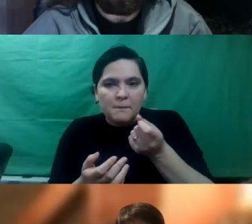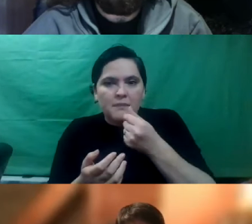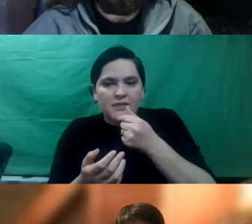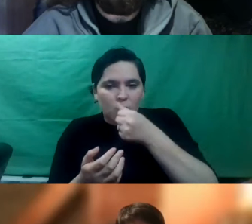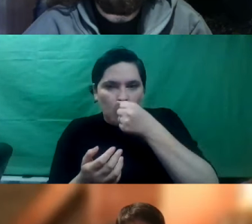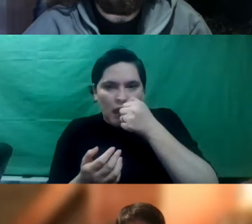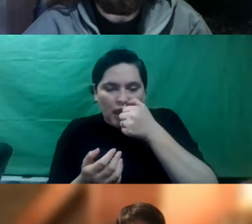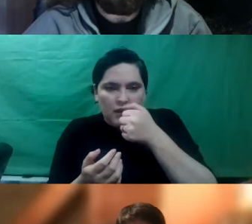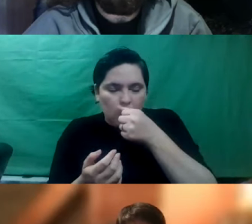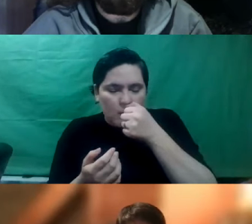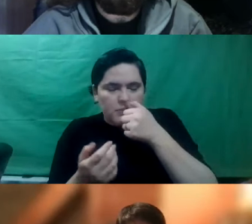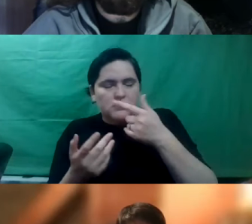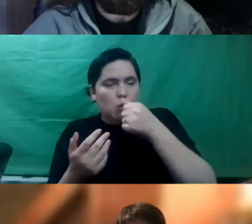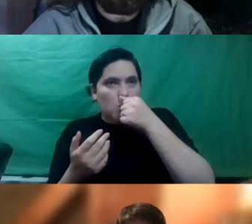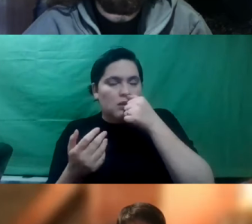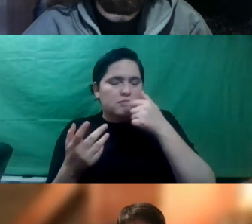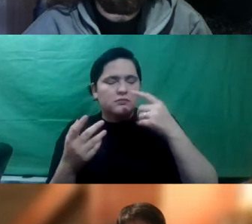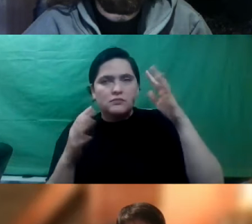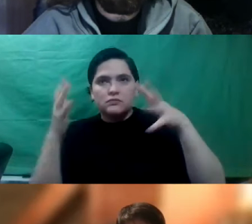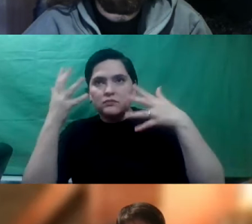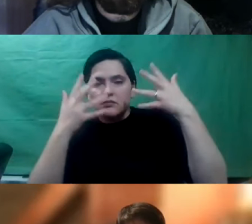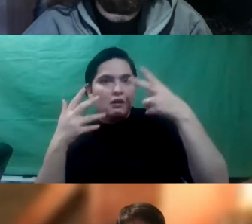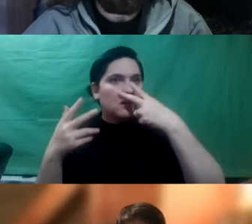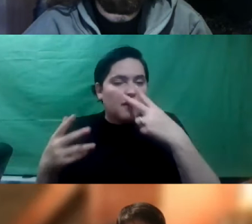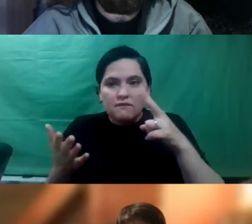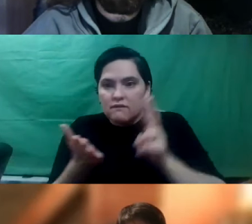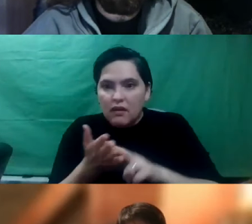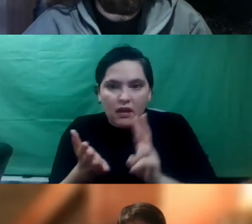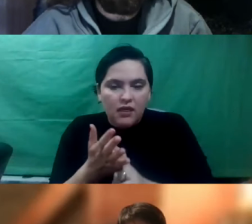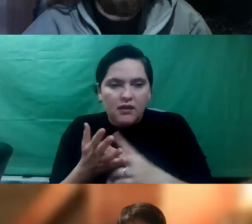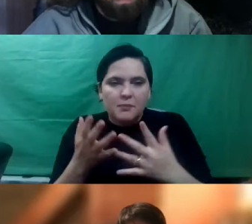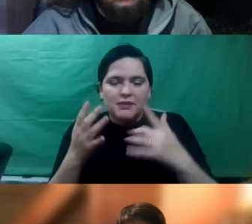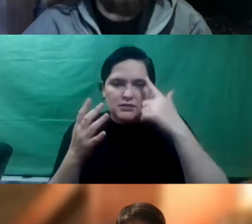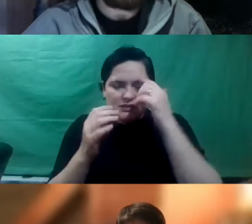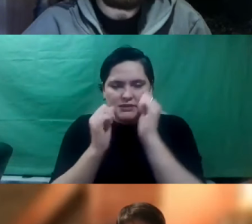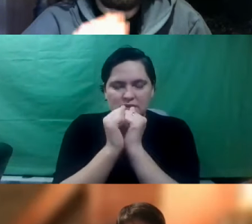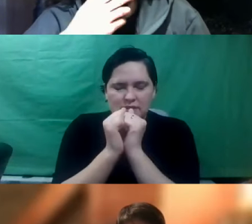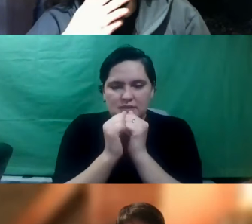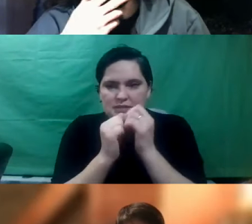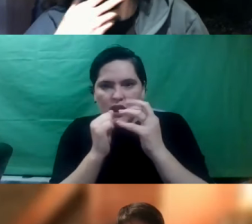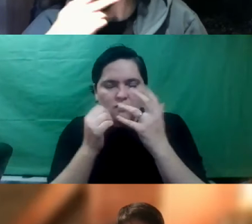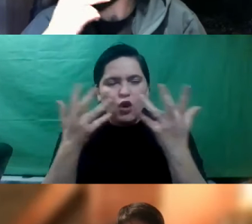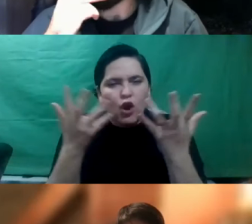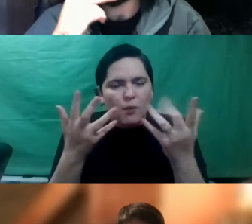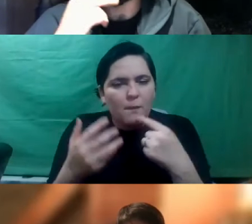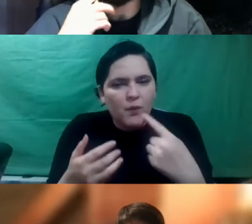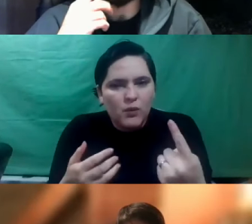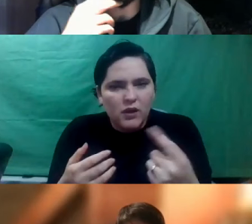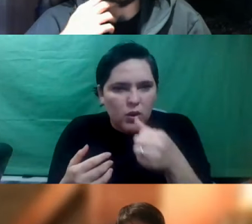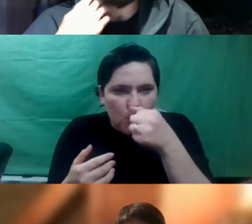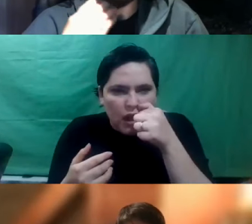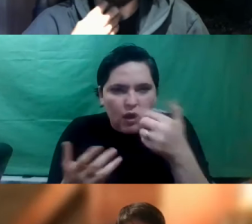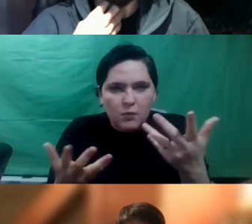ese estilo, y cómo se asocia con cierta actividad cerebral, como que me parece muy interesante. Ok, entonces para la